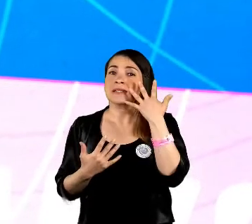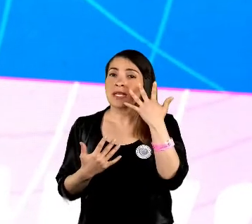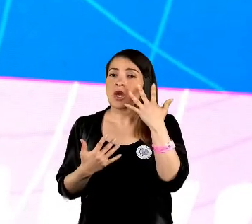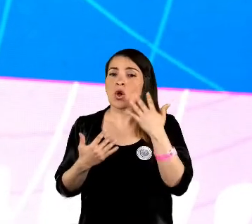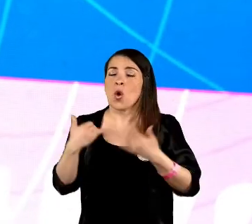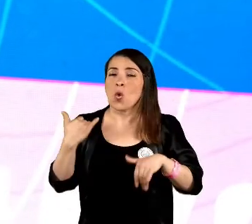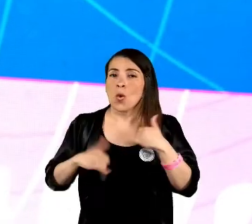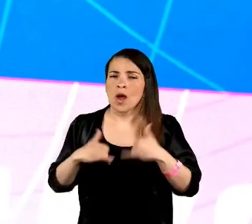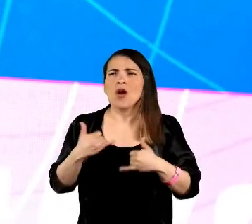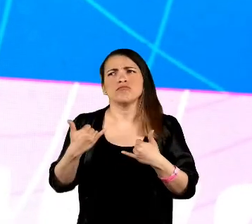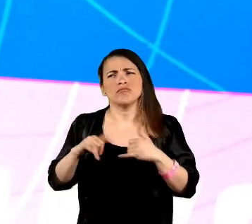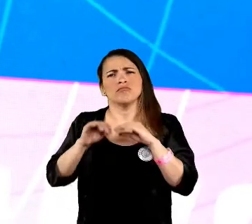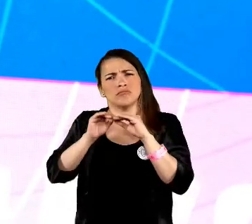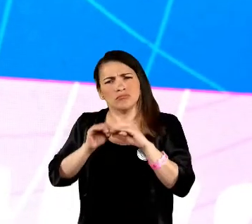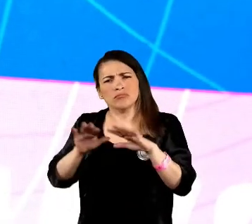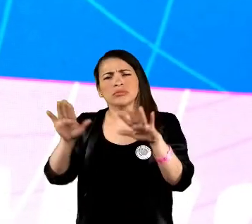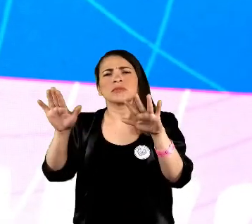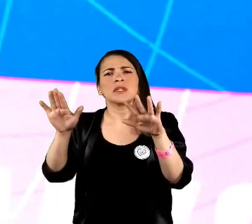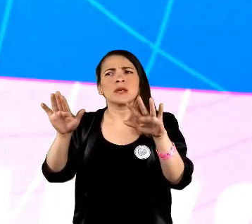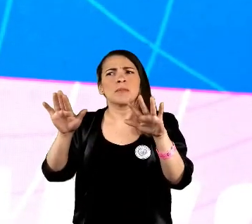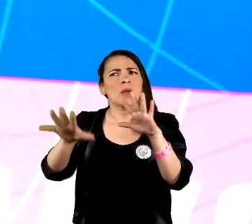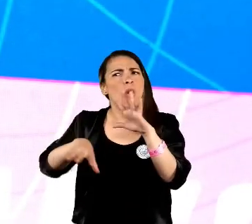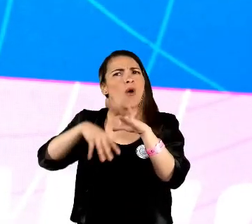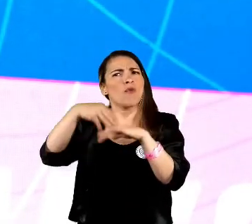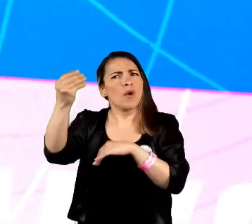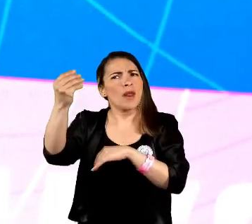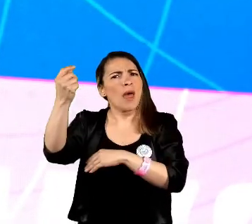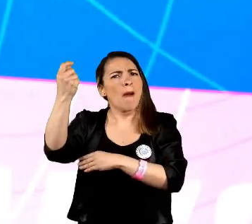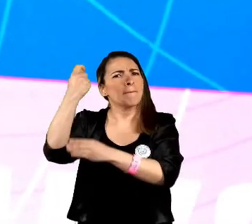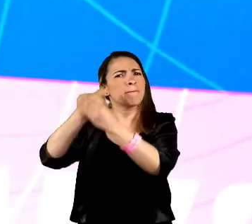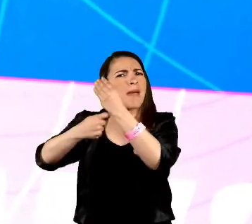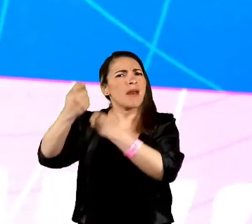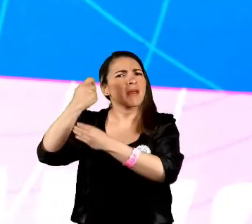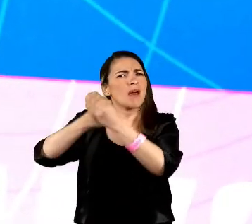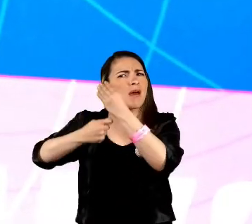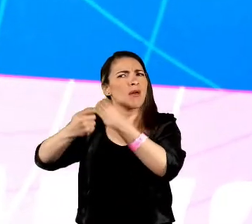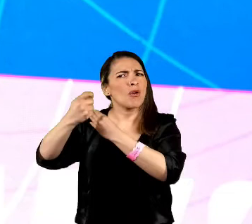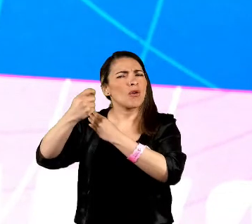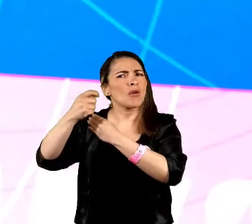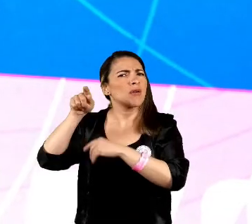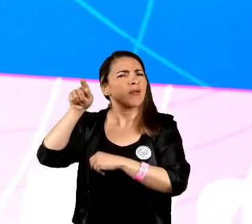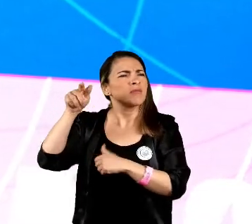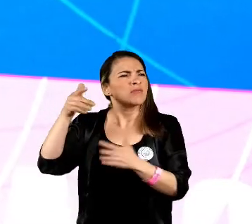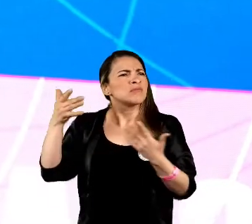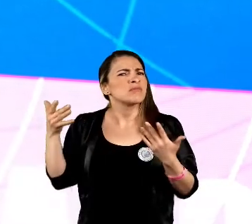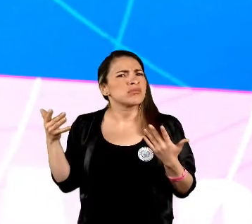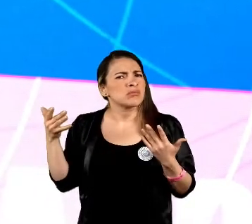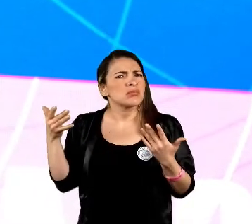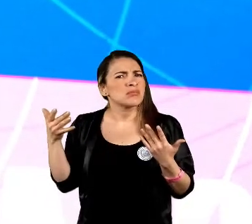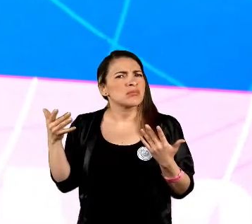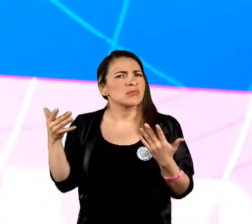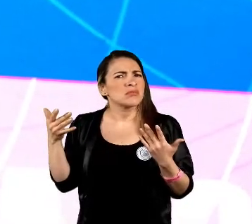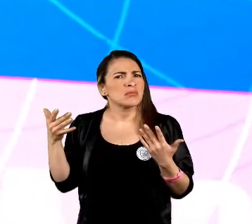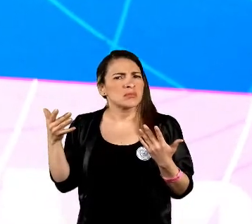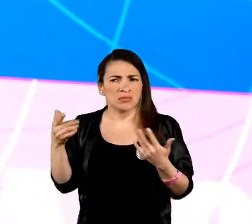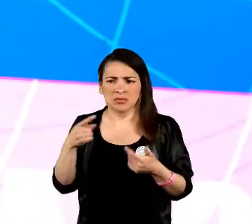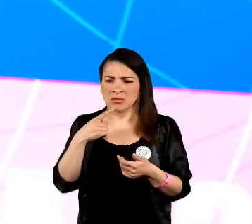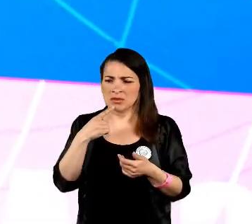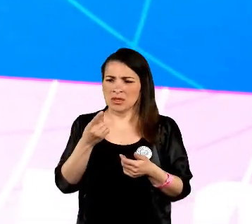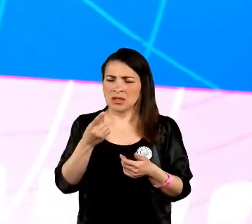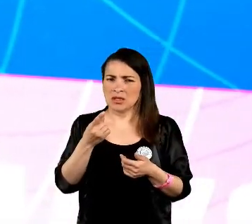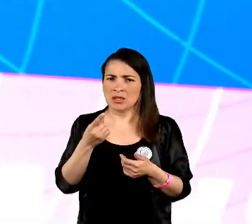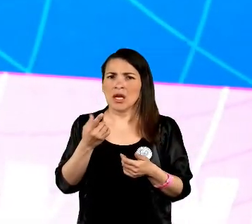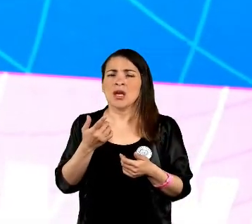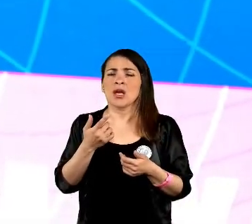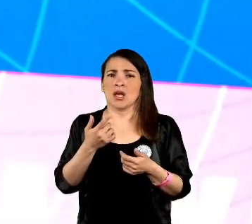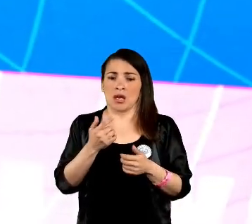que publicaron cómo le fue en el mercado Y qué les pueden ustedes agregar a eso ustedes publicarían propiamente los juegos irían a